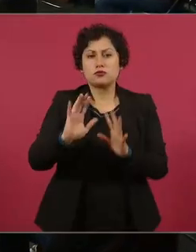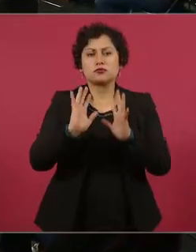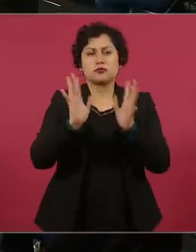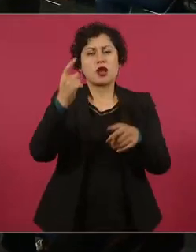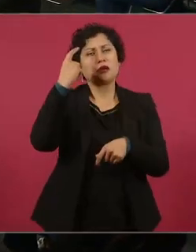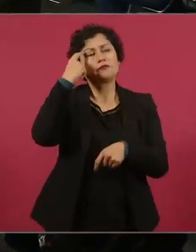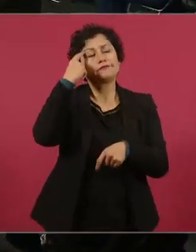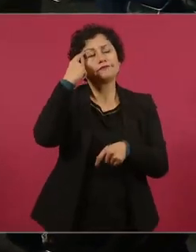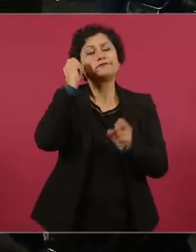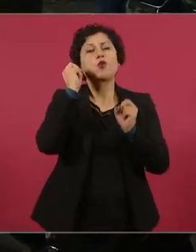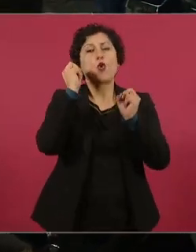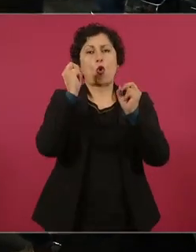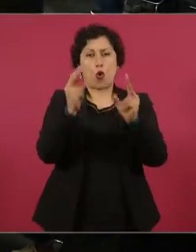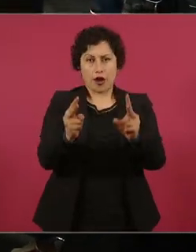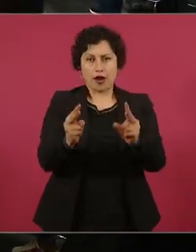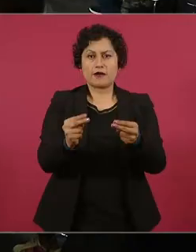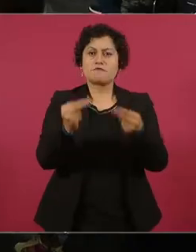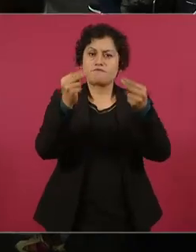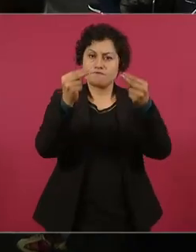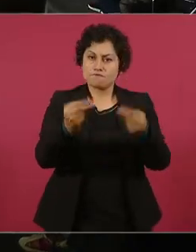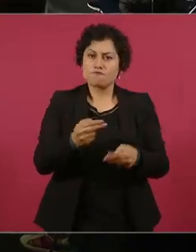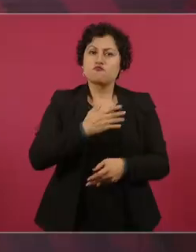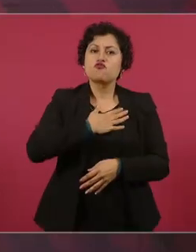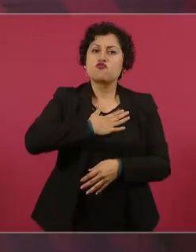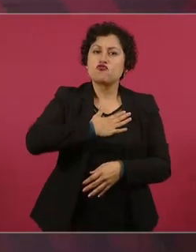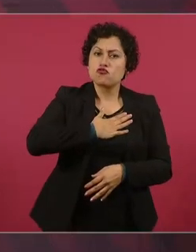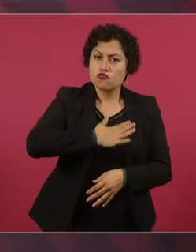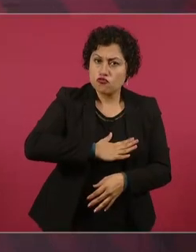con ganancias razonables.